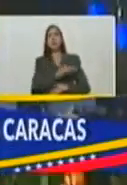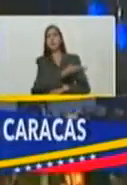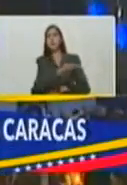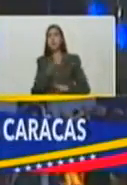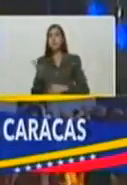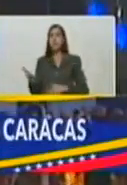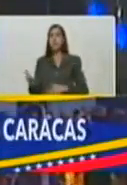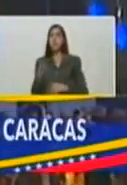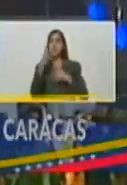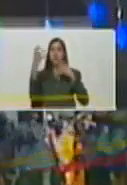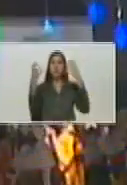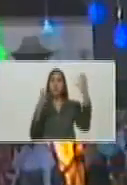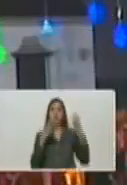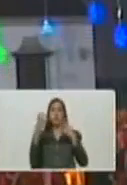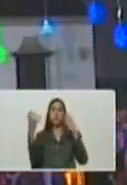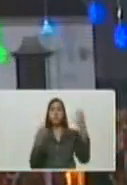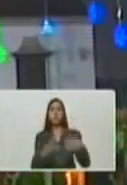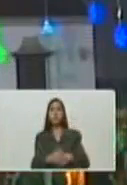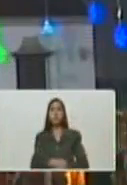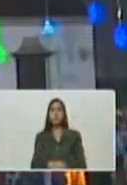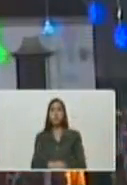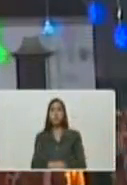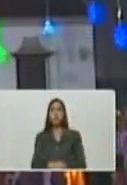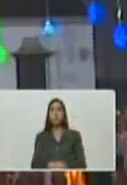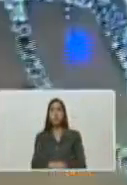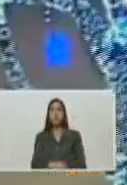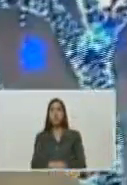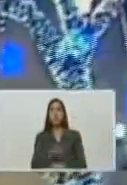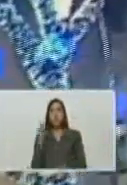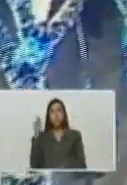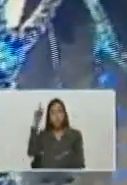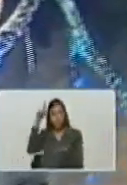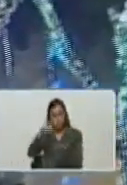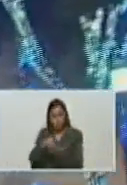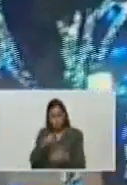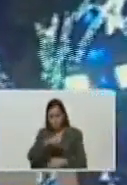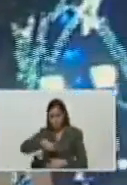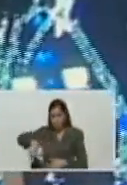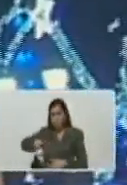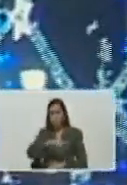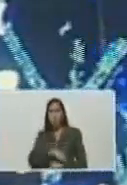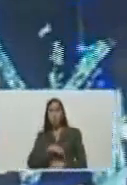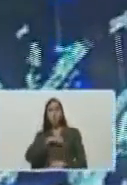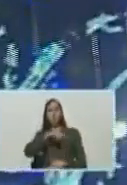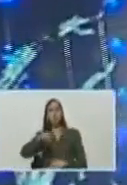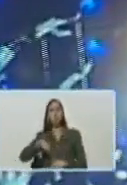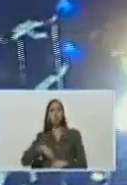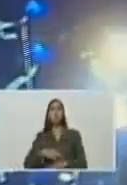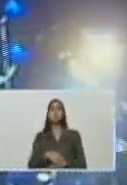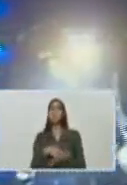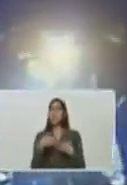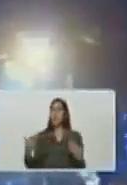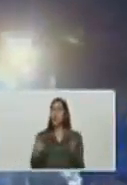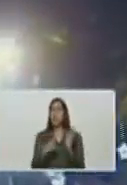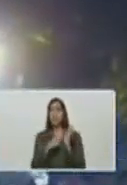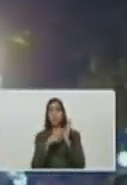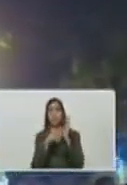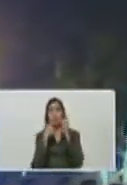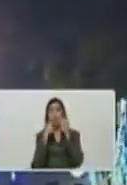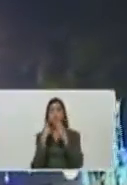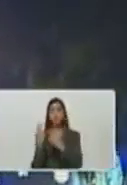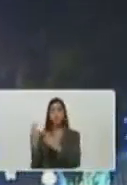Navidad! Así es, seguimos aquí, Jacqueline. Seguimos nosotros por aquí, presidente, para hacerle la demostración